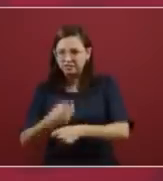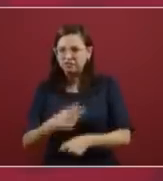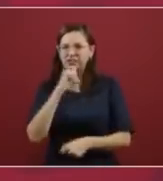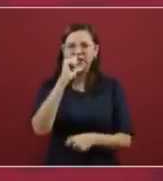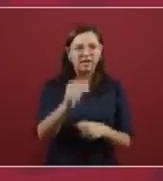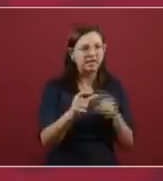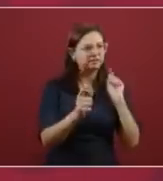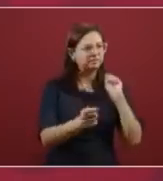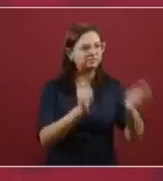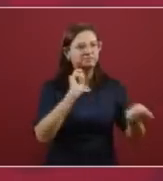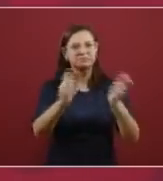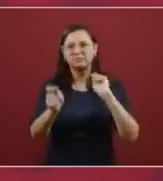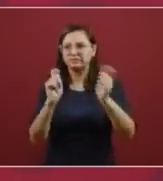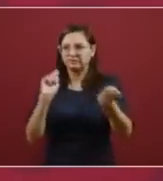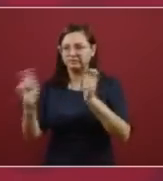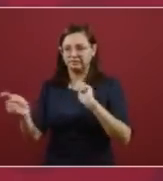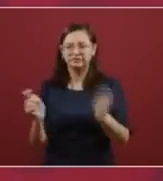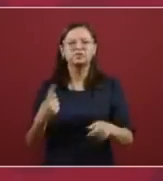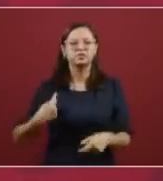ajustando